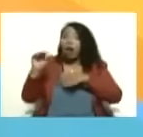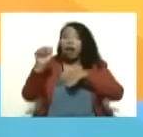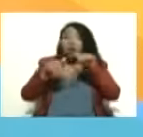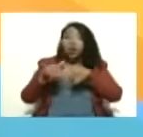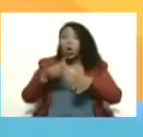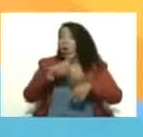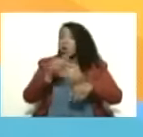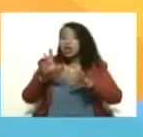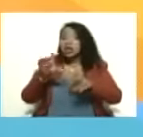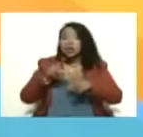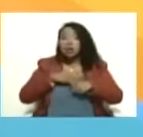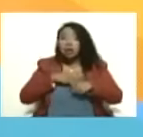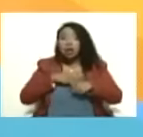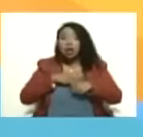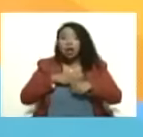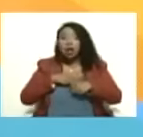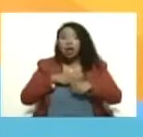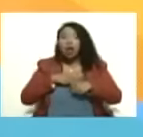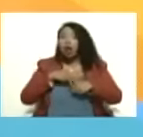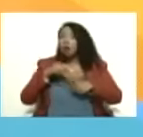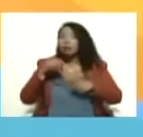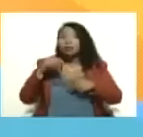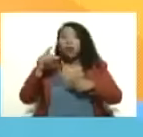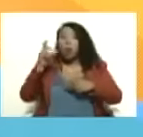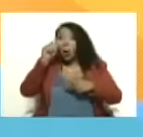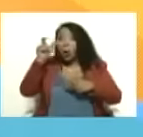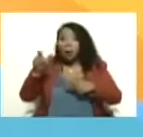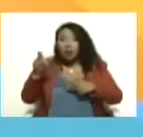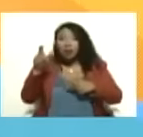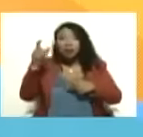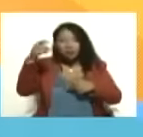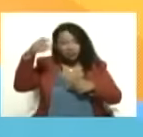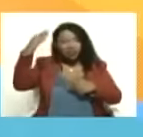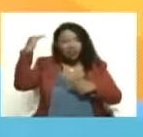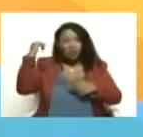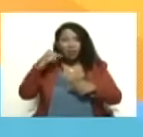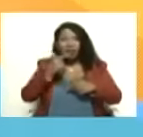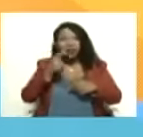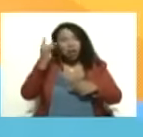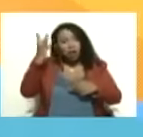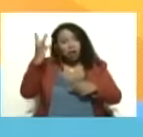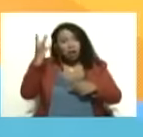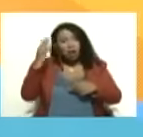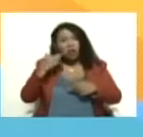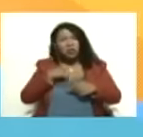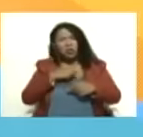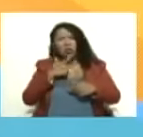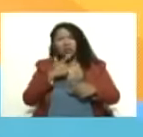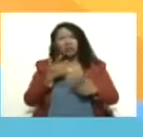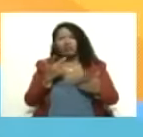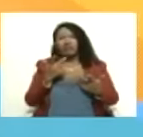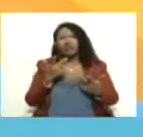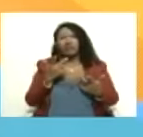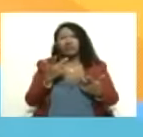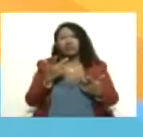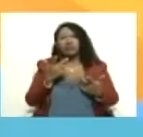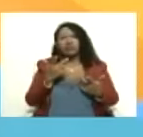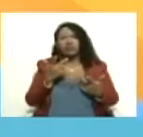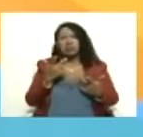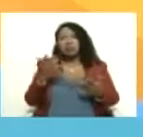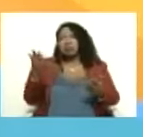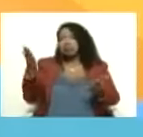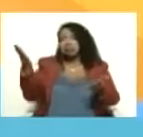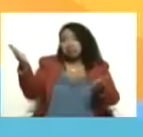aceptan al mal bañado como interino te acuerdas cuando lo decían y nosotros dimos Dale que no